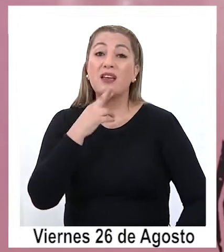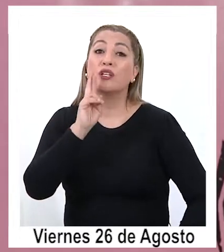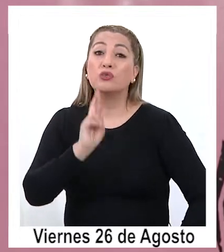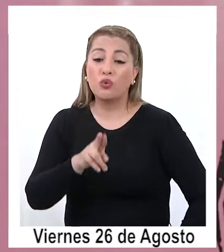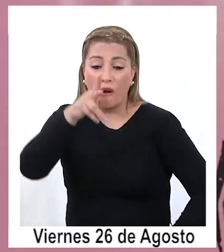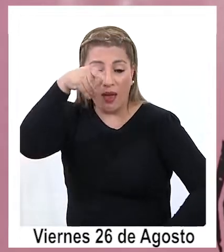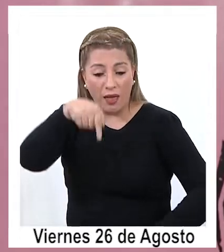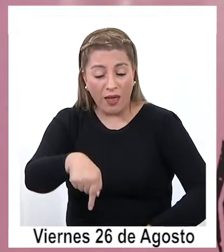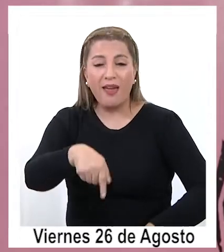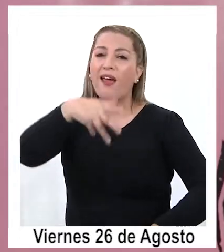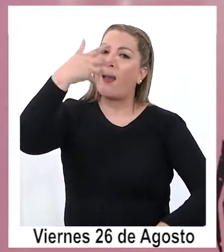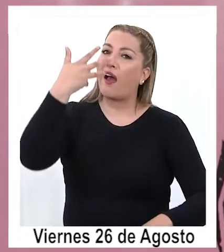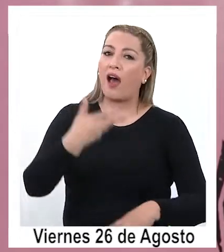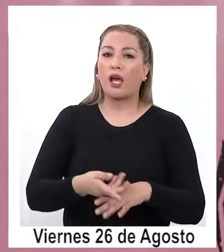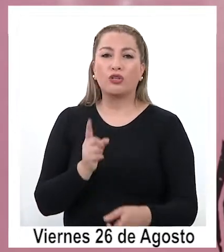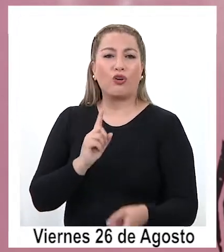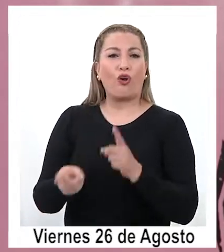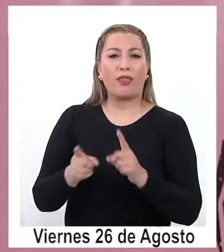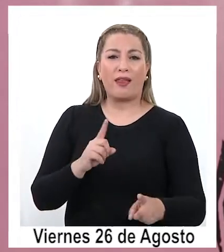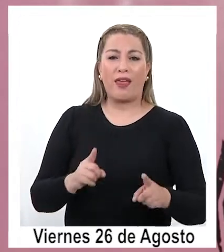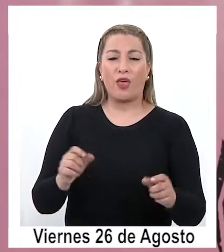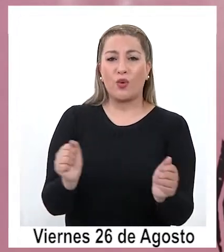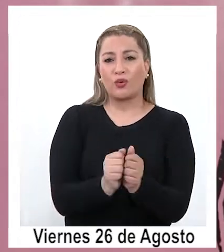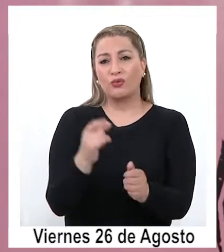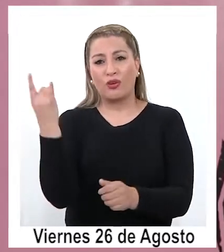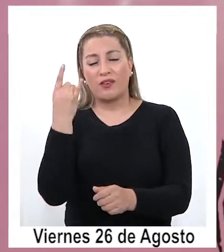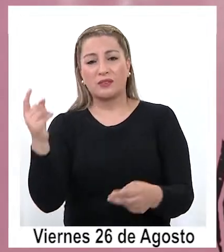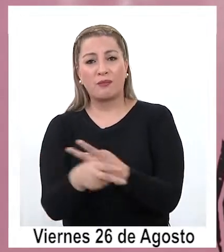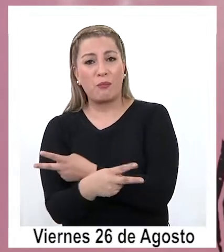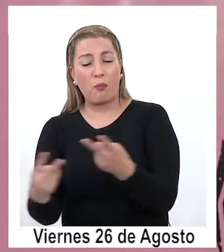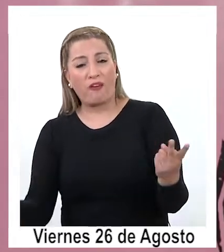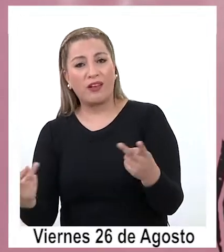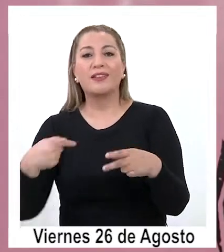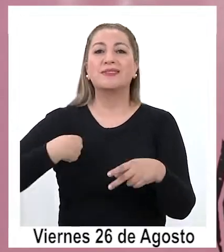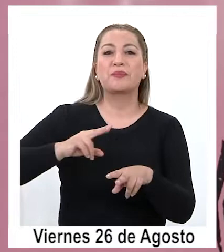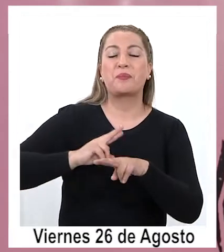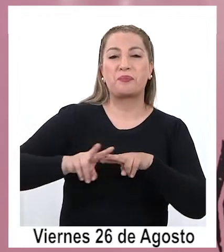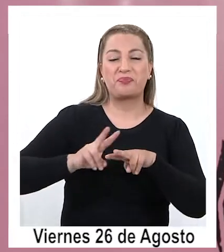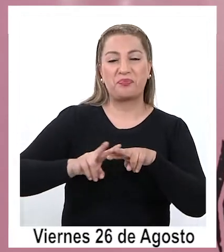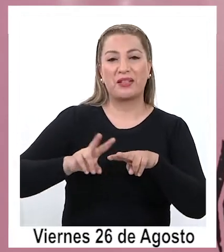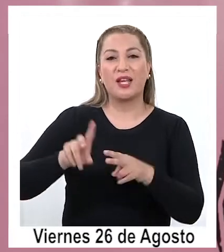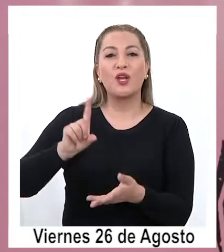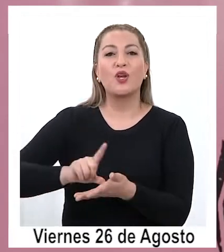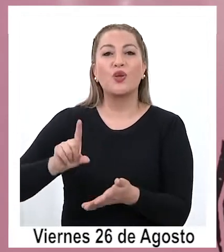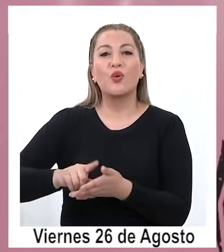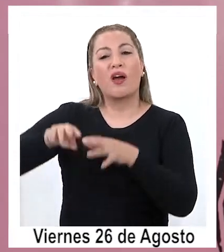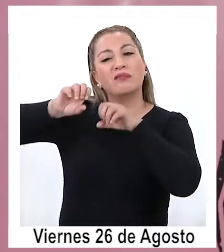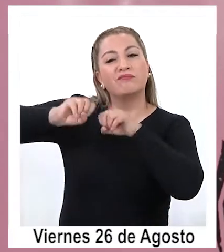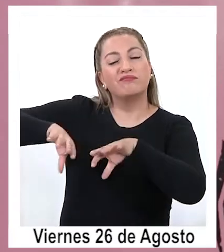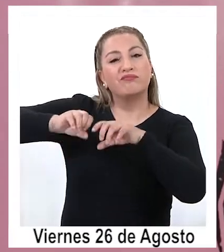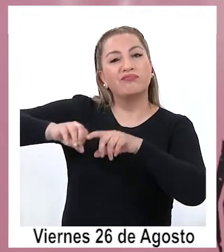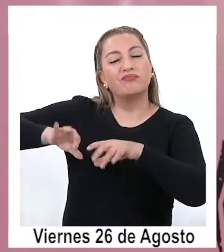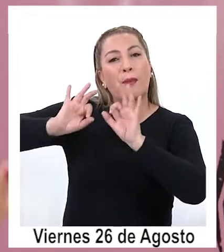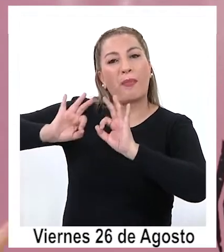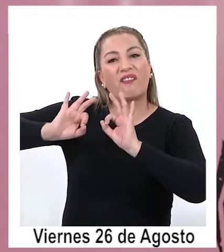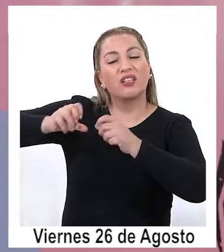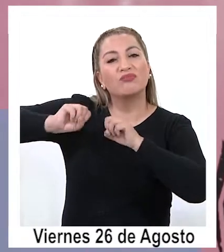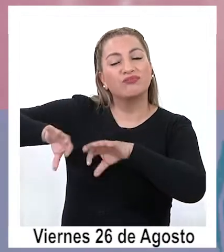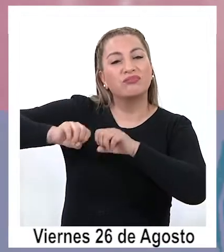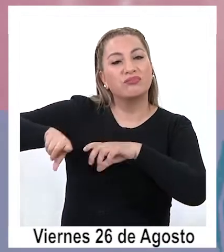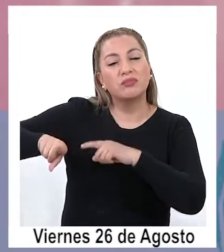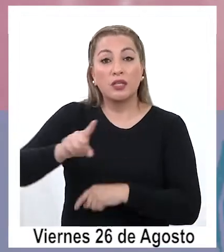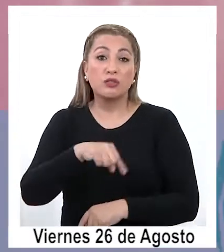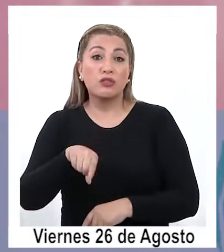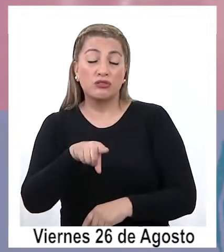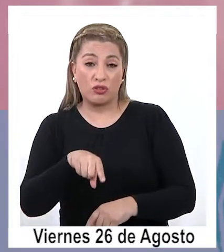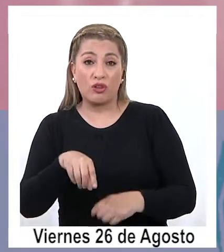están bastante coordinadas las universidades públicas, por ejemplo para generar espacios de formación y perfeccionamiento tenemos que